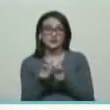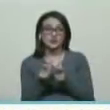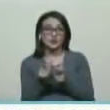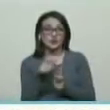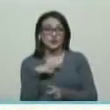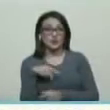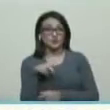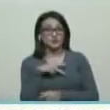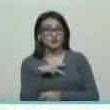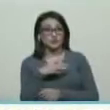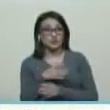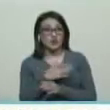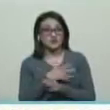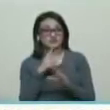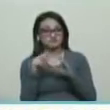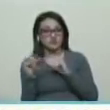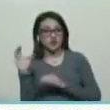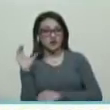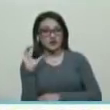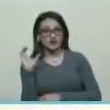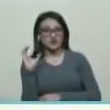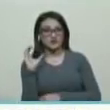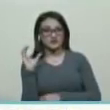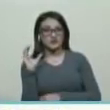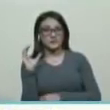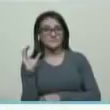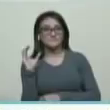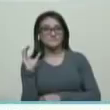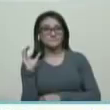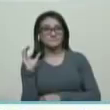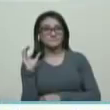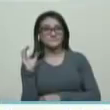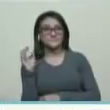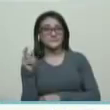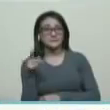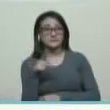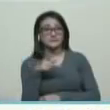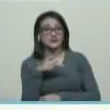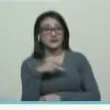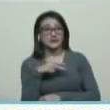nosotros antes de mi salida de Caracas, de que nosotros